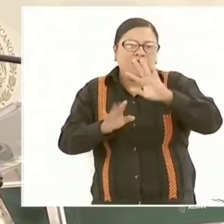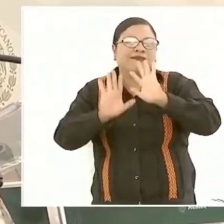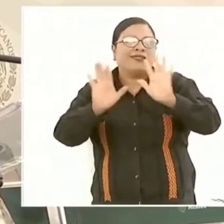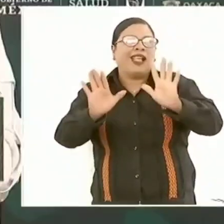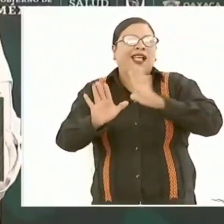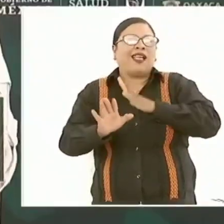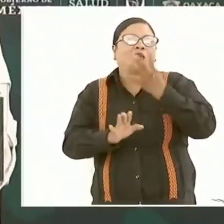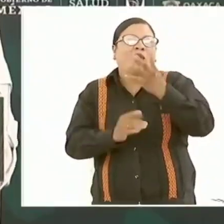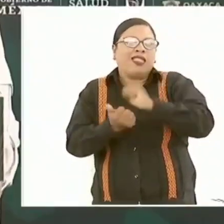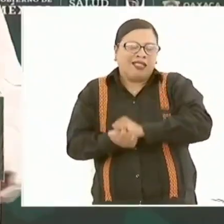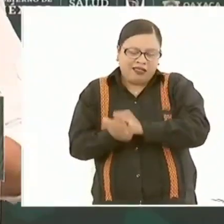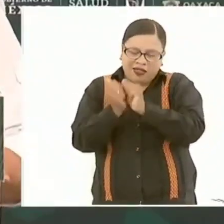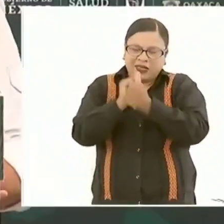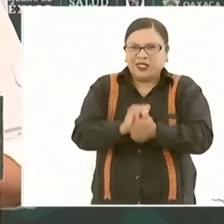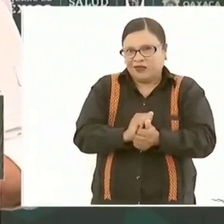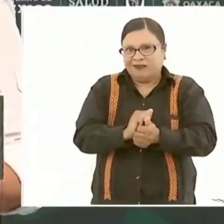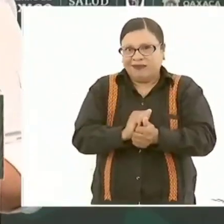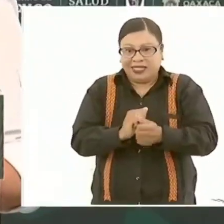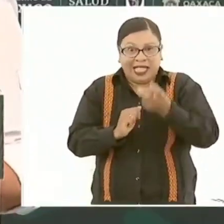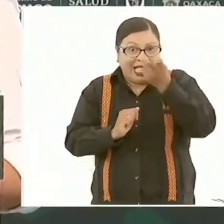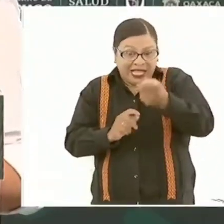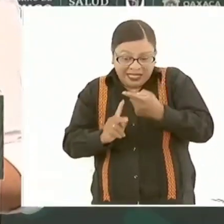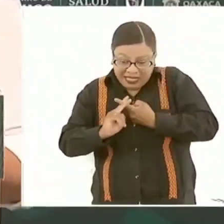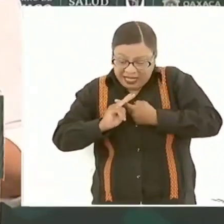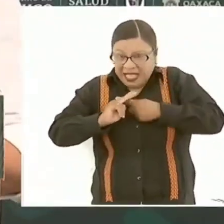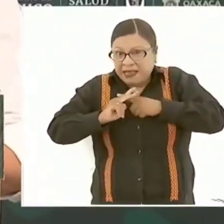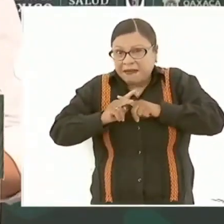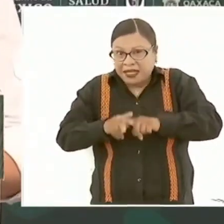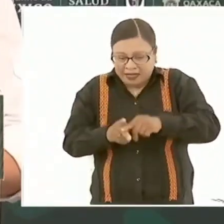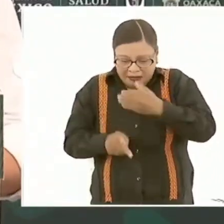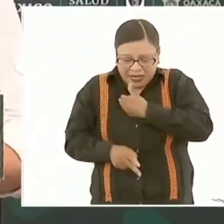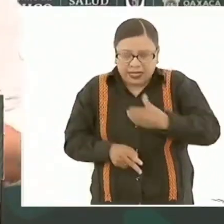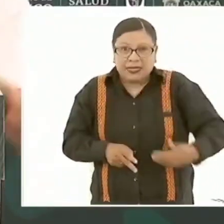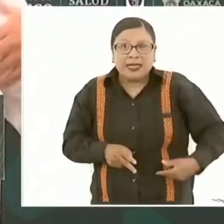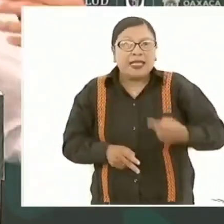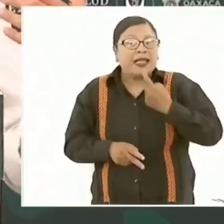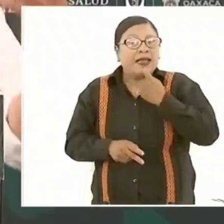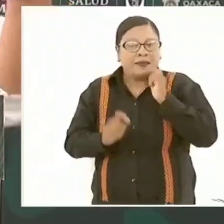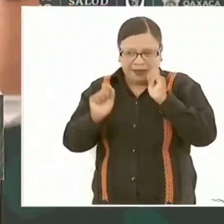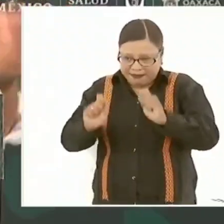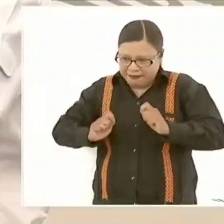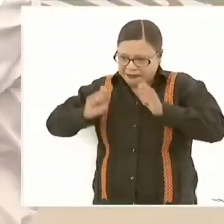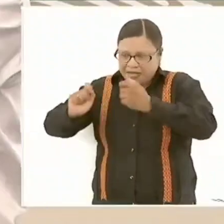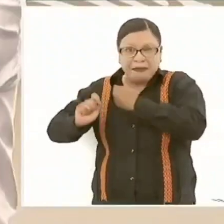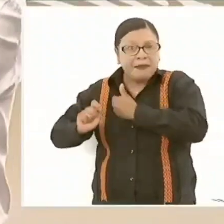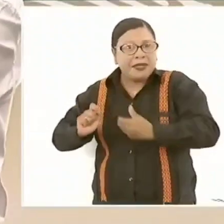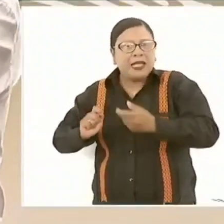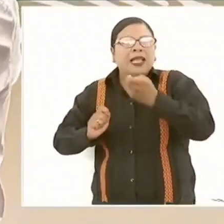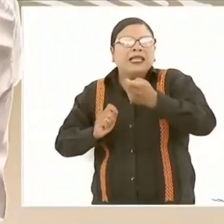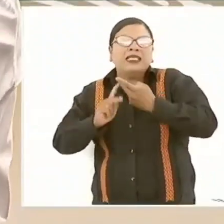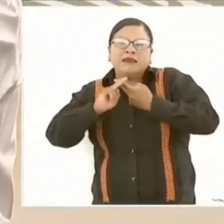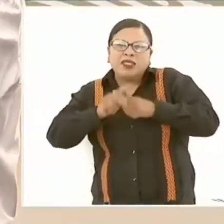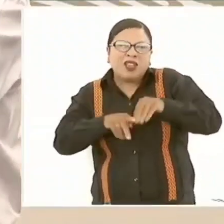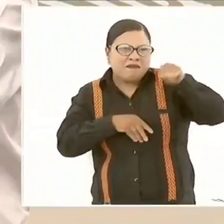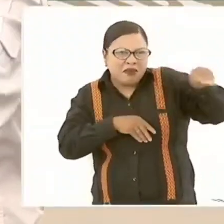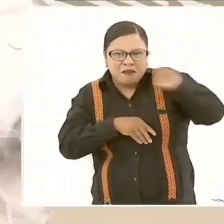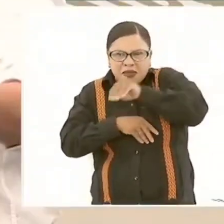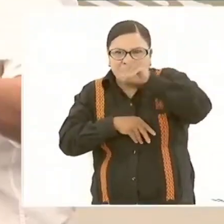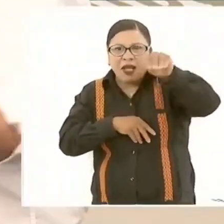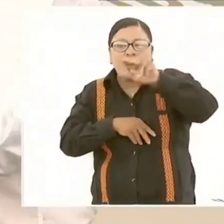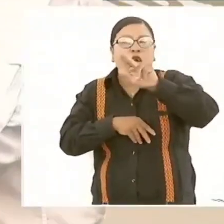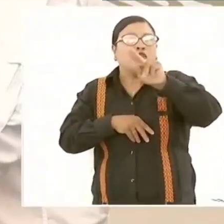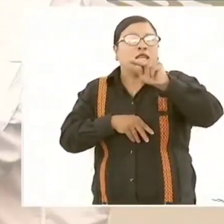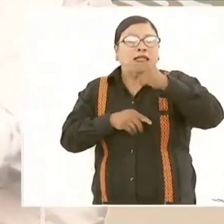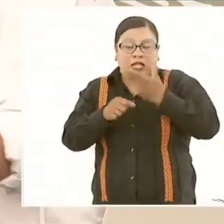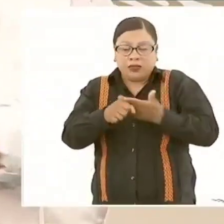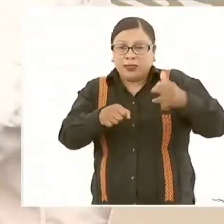transformación. Y lo digo porque a partir de ese momento el presidente López Obrador emprendió un recorrido por 80 hospitales de todo